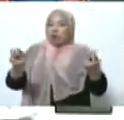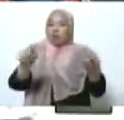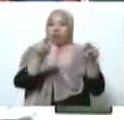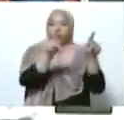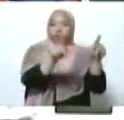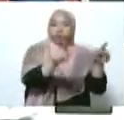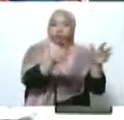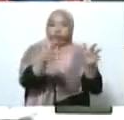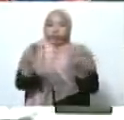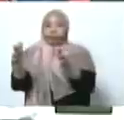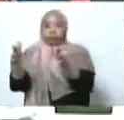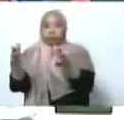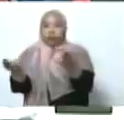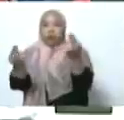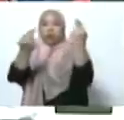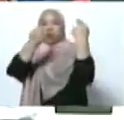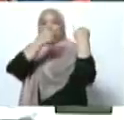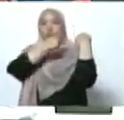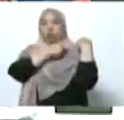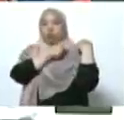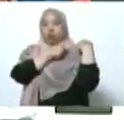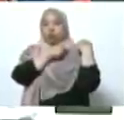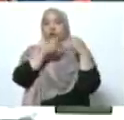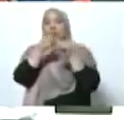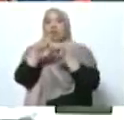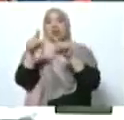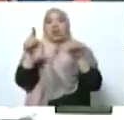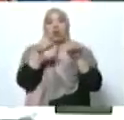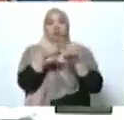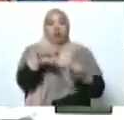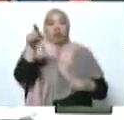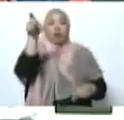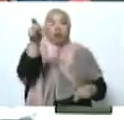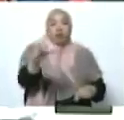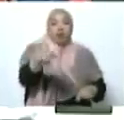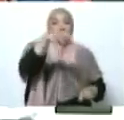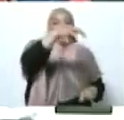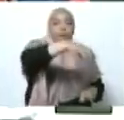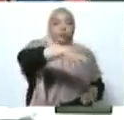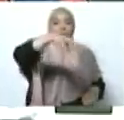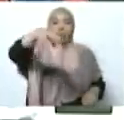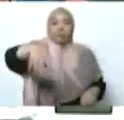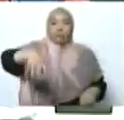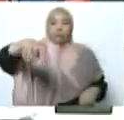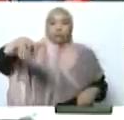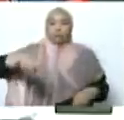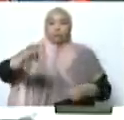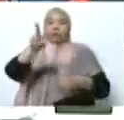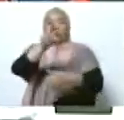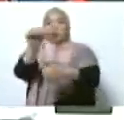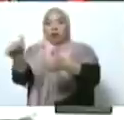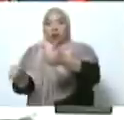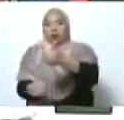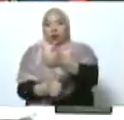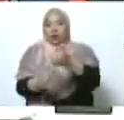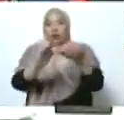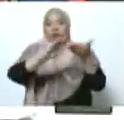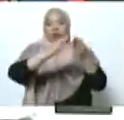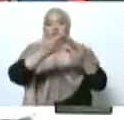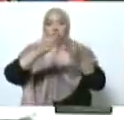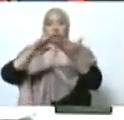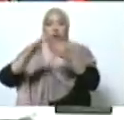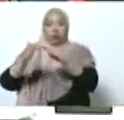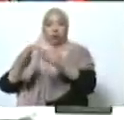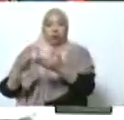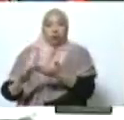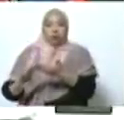responsabilidad de compañeros y compañeras en estados, en vicepresidencias sectoriales, en